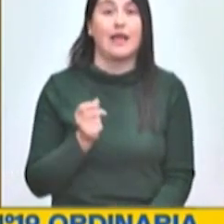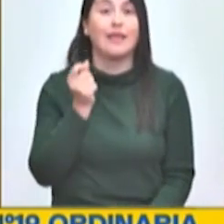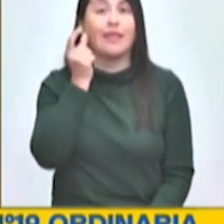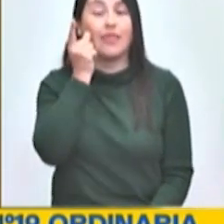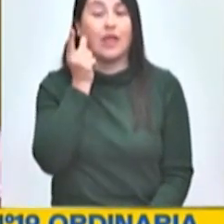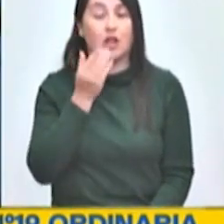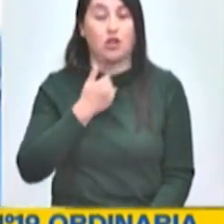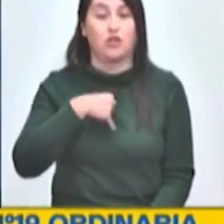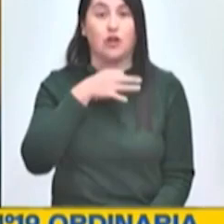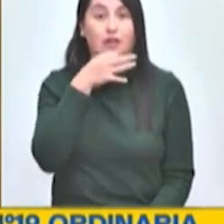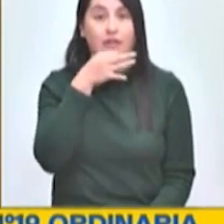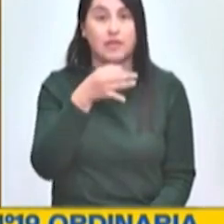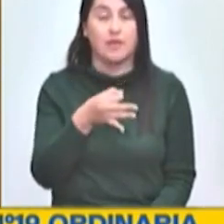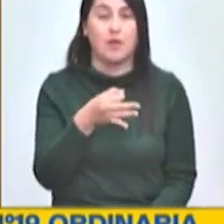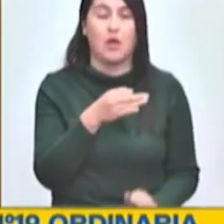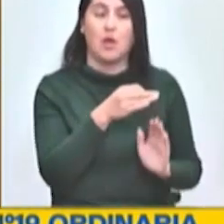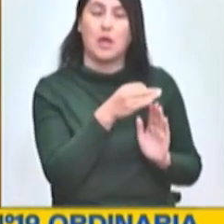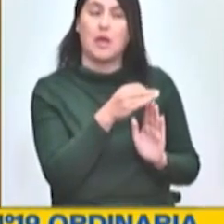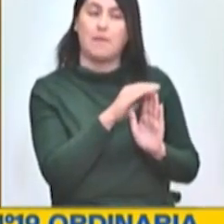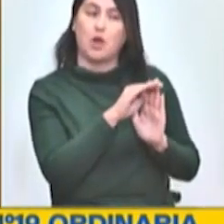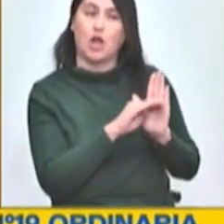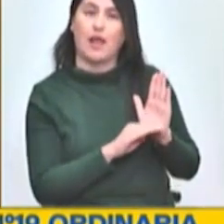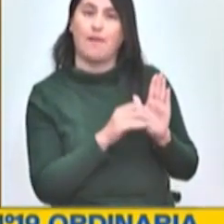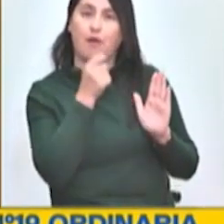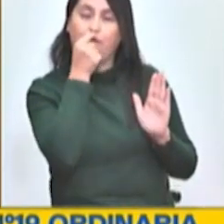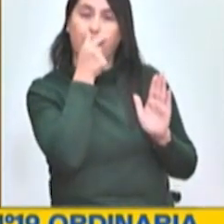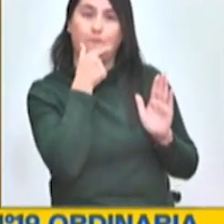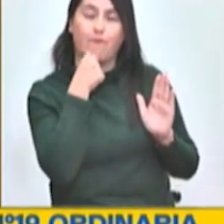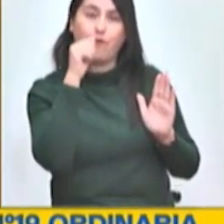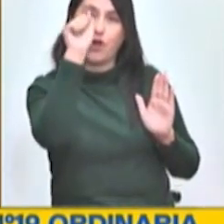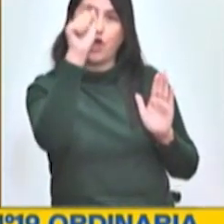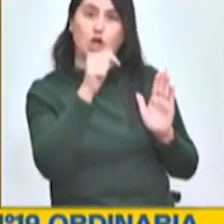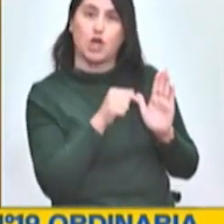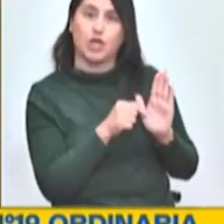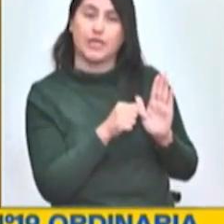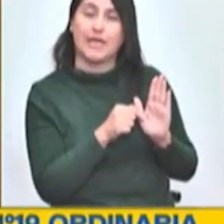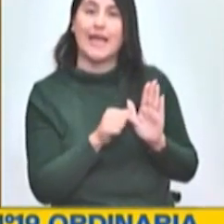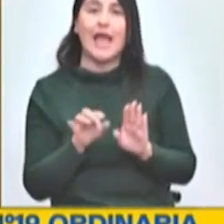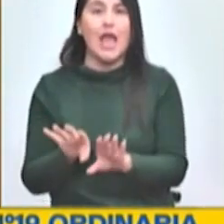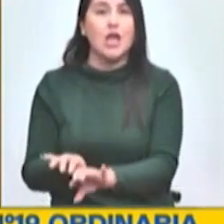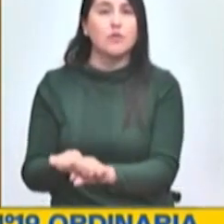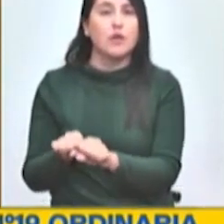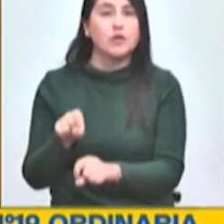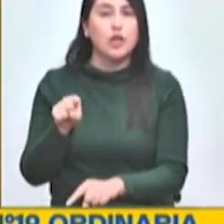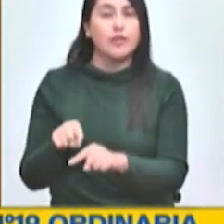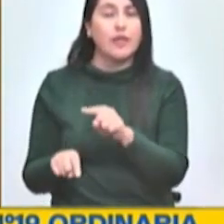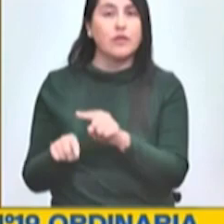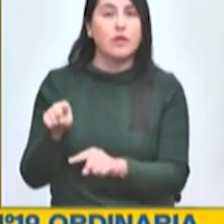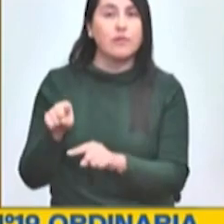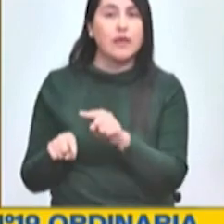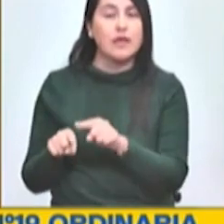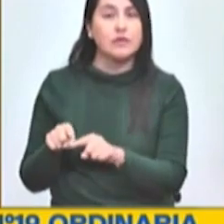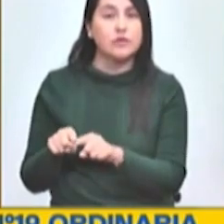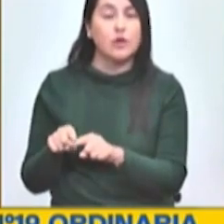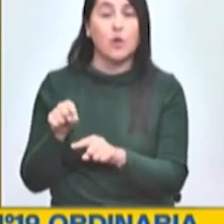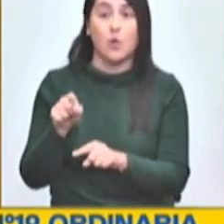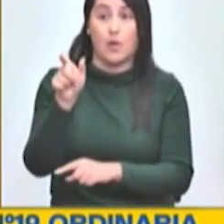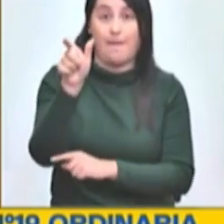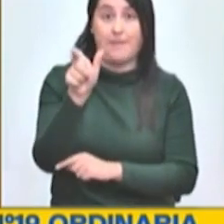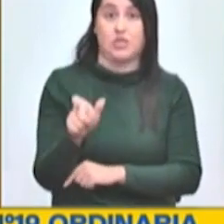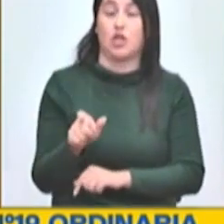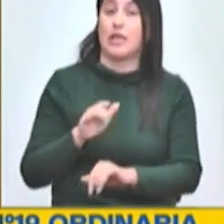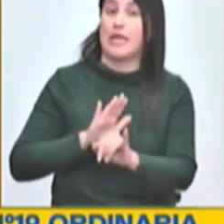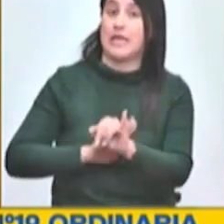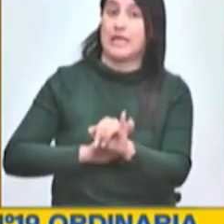e interpretará del programa de Boris la permisividad de usurpación vigente de terrenos una persona de izquierda